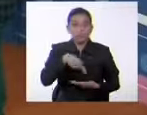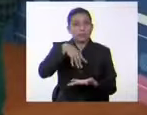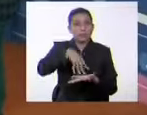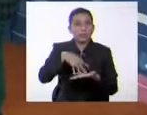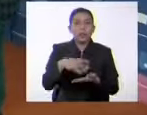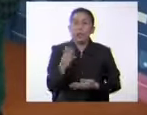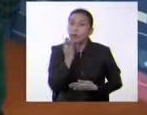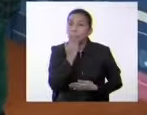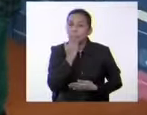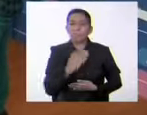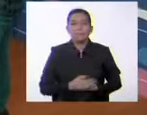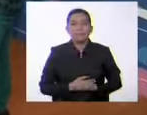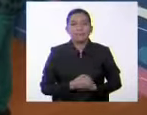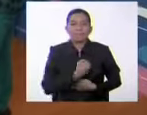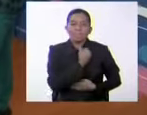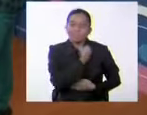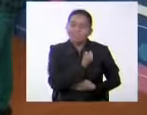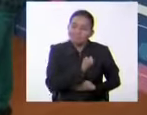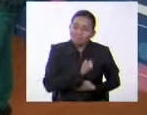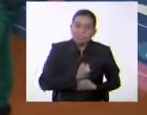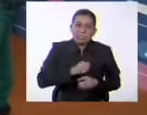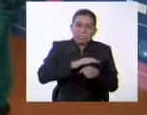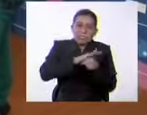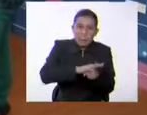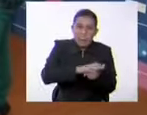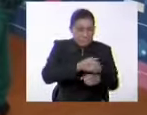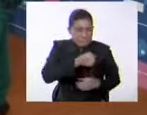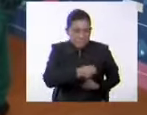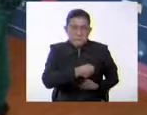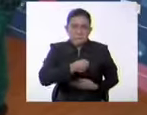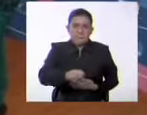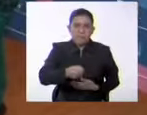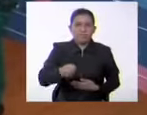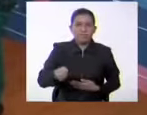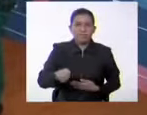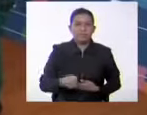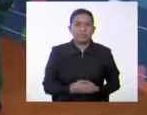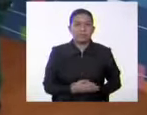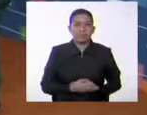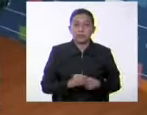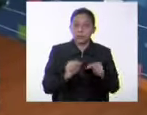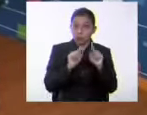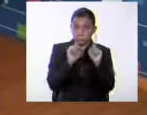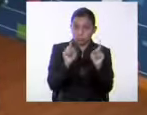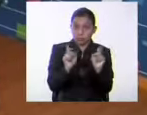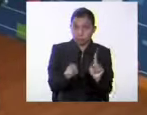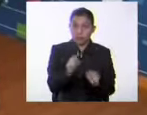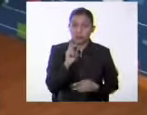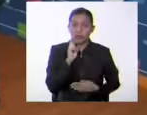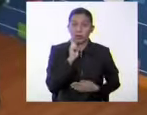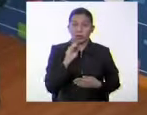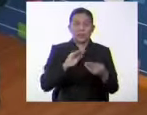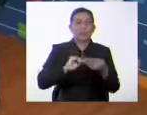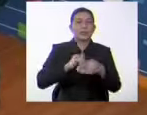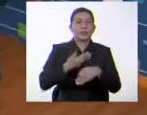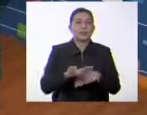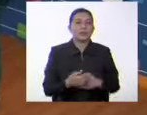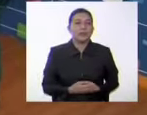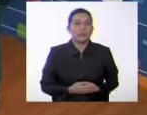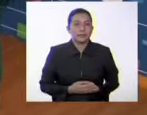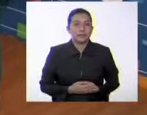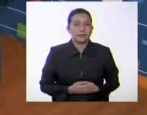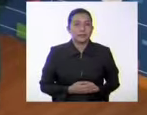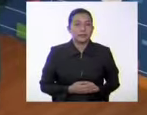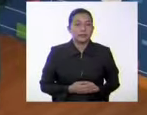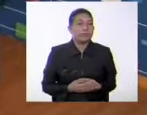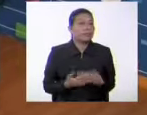fueron sometidos y que en realidad nosotros, hay una pregunta que vamos a responder al final y que tiene que ver con todo esto y que vamos a